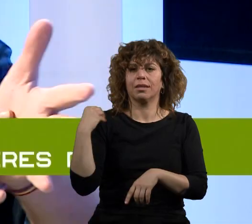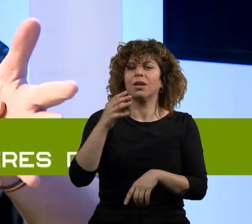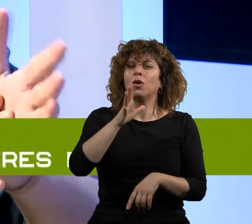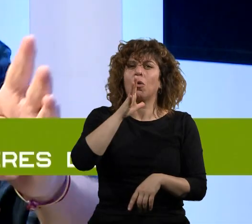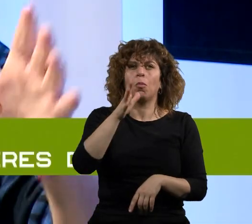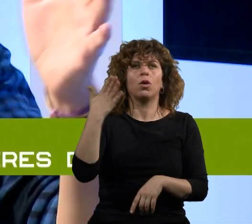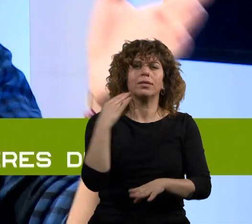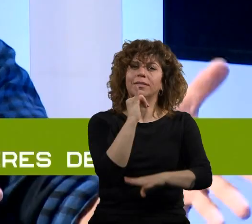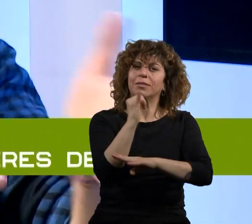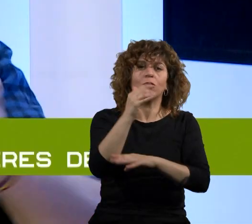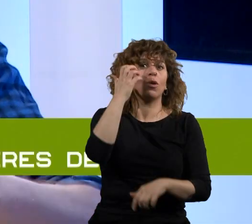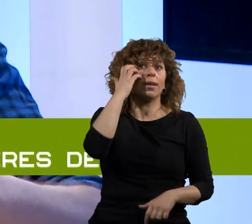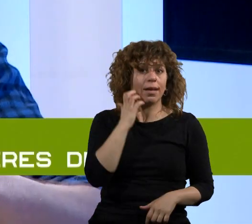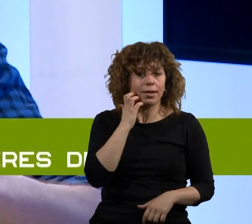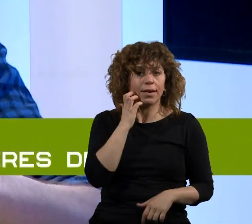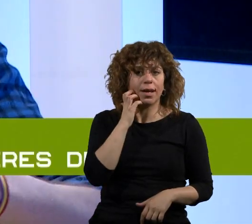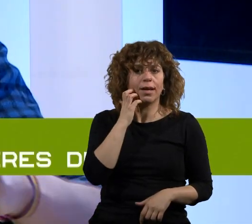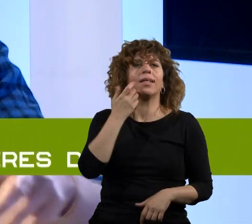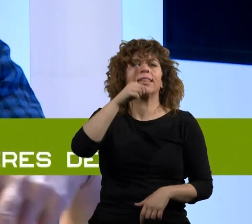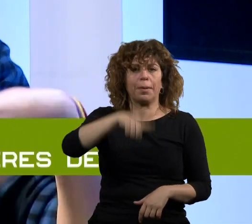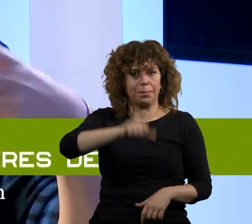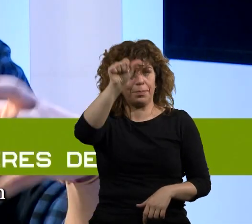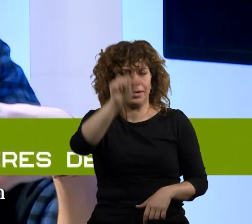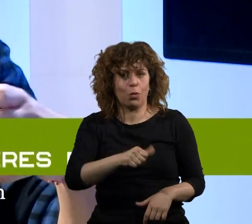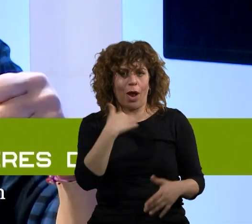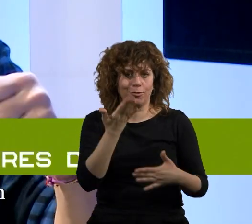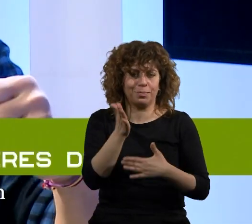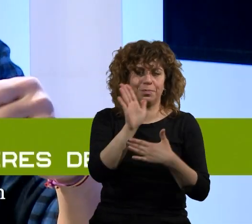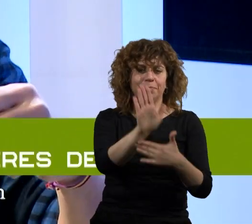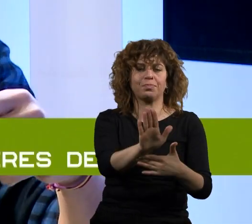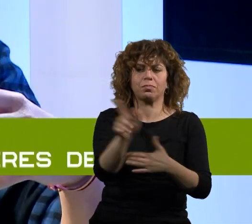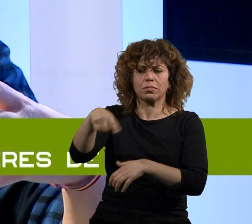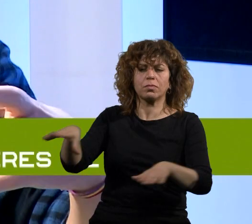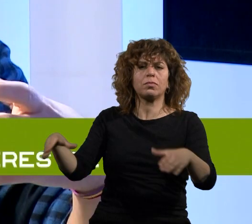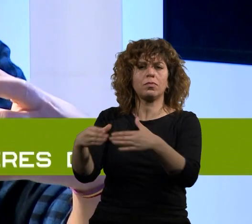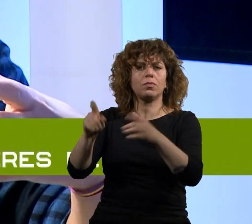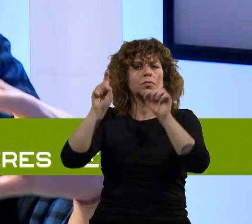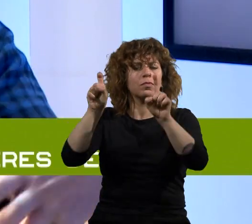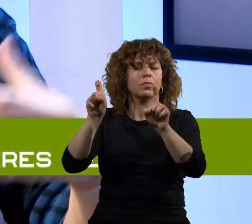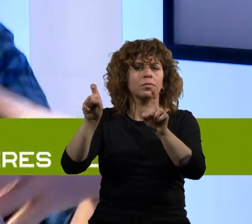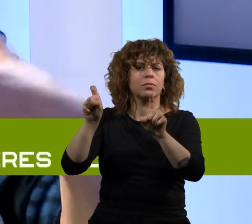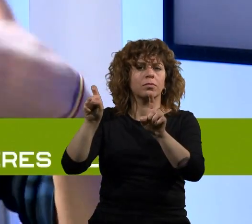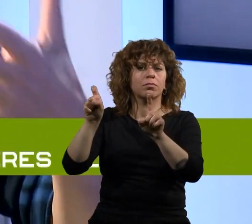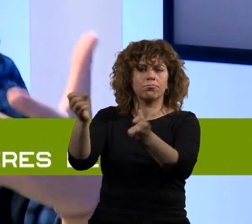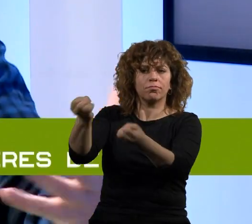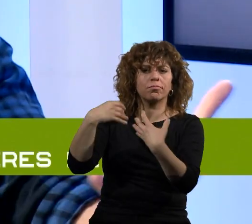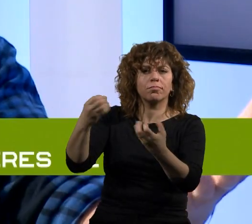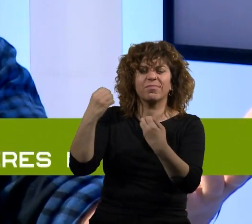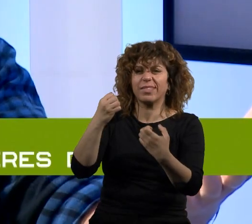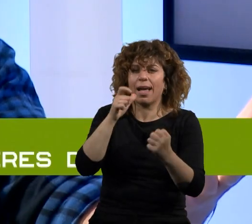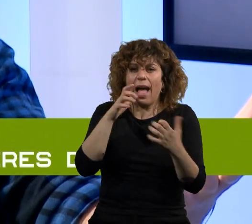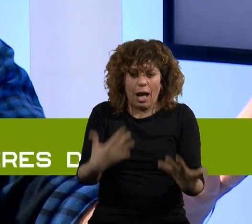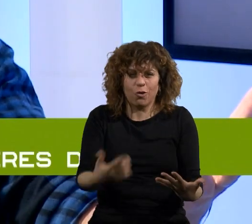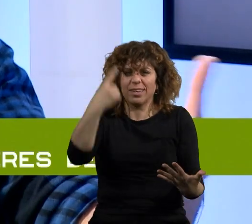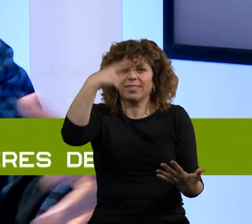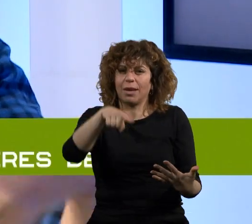por ejemplo en el Instituto de Nájera, hice también un pase de la película. Y bueno, los profesores me comentaban sobre todo que pues con todo este auge que está viendo